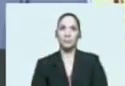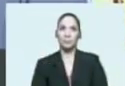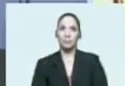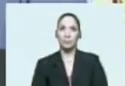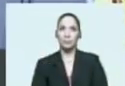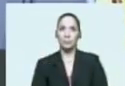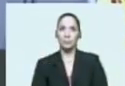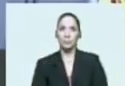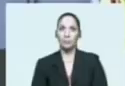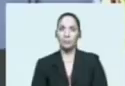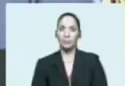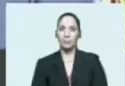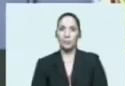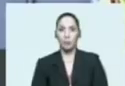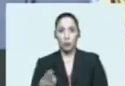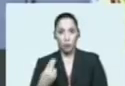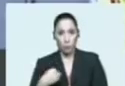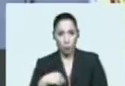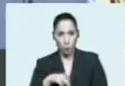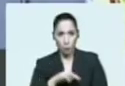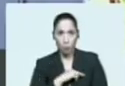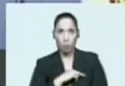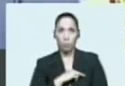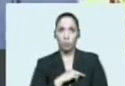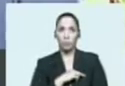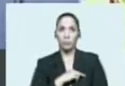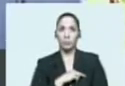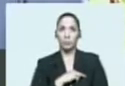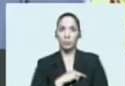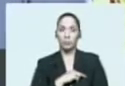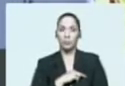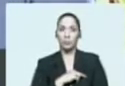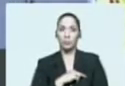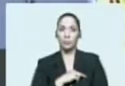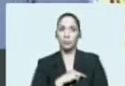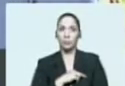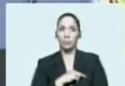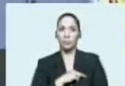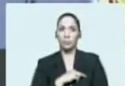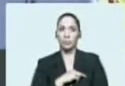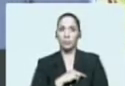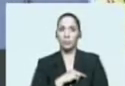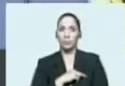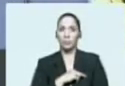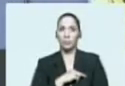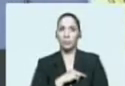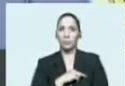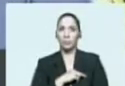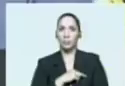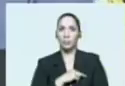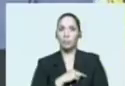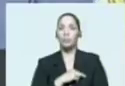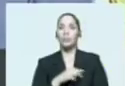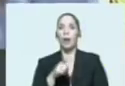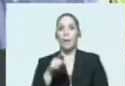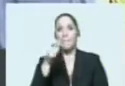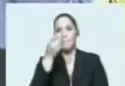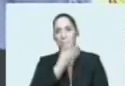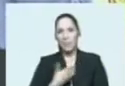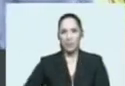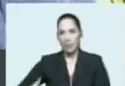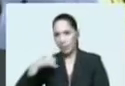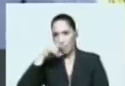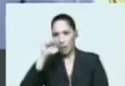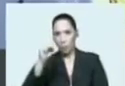estábamos en la residencia de la viñeta el presidente maduro elías diosdado